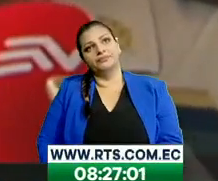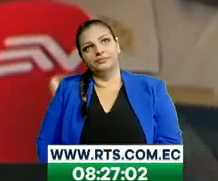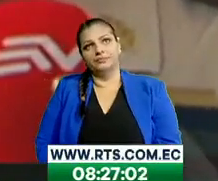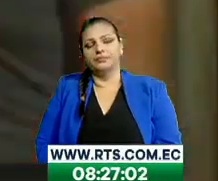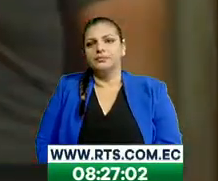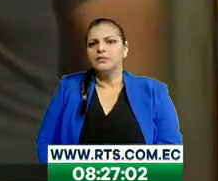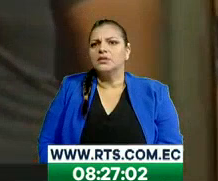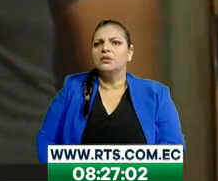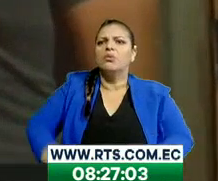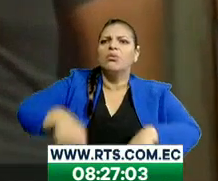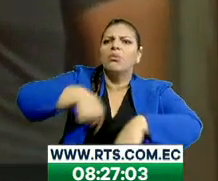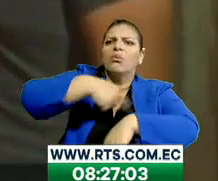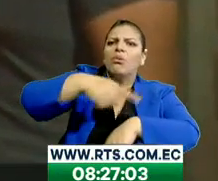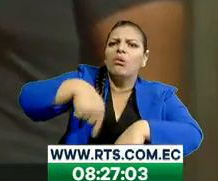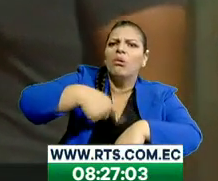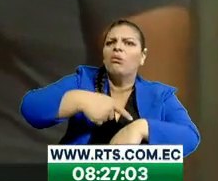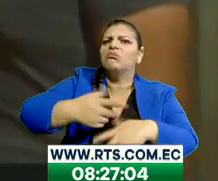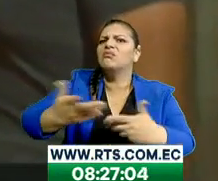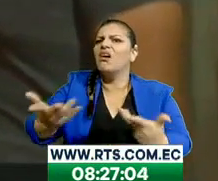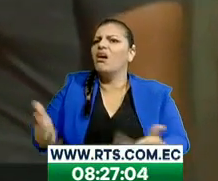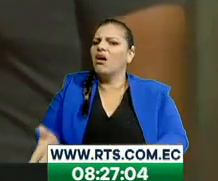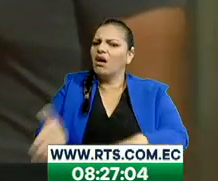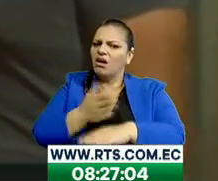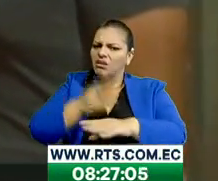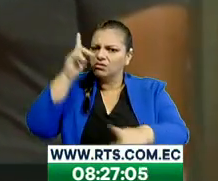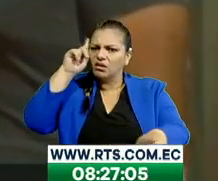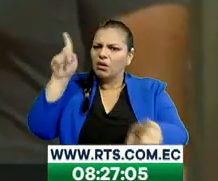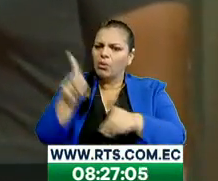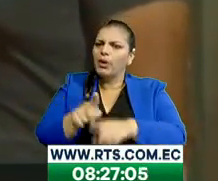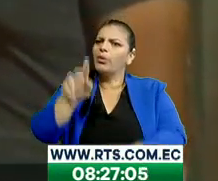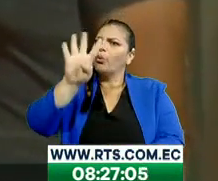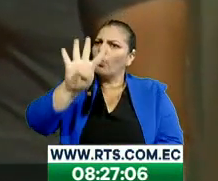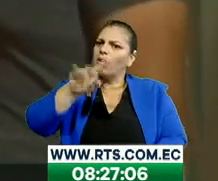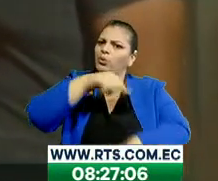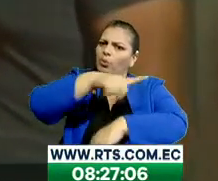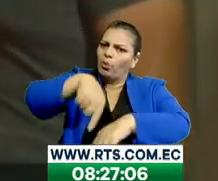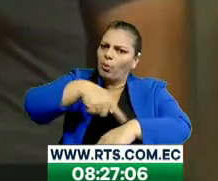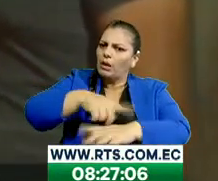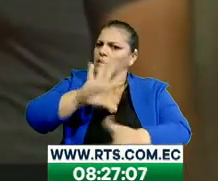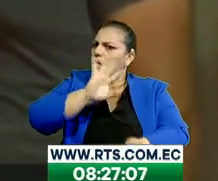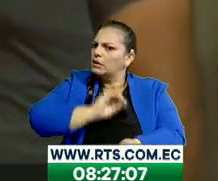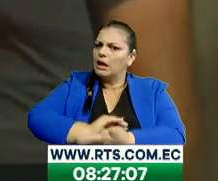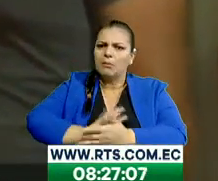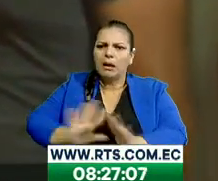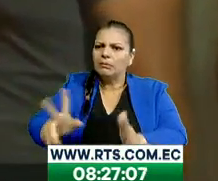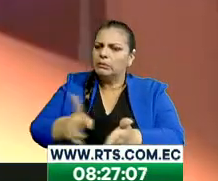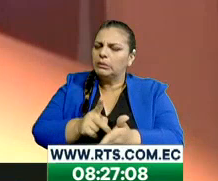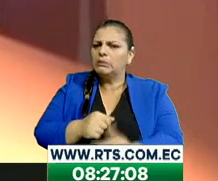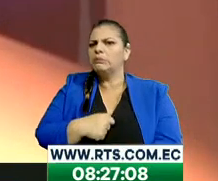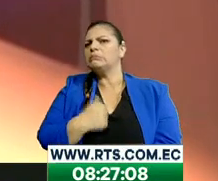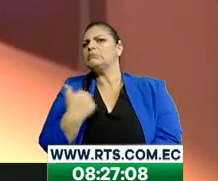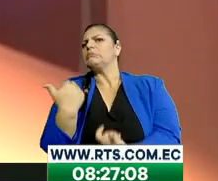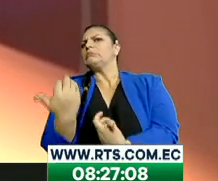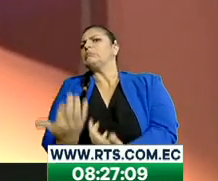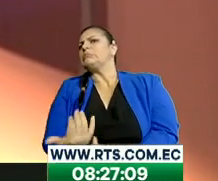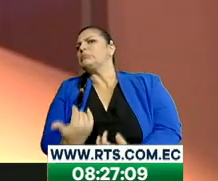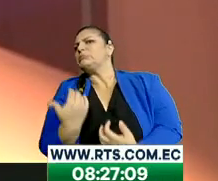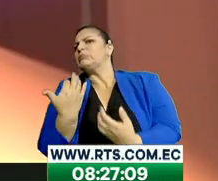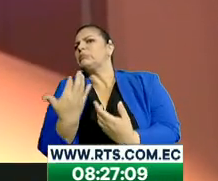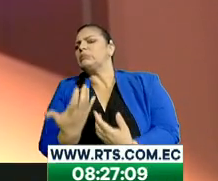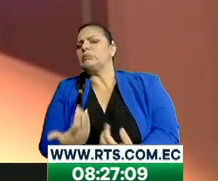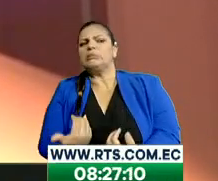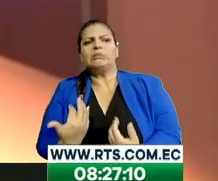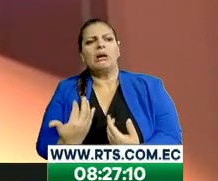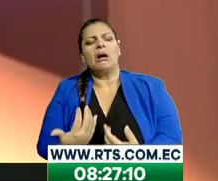a ingresar. Encuentran sobre la cama dos cuerpos sin vida de sexo masculino y femenino, quienes